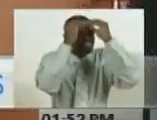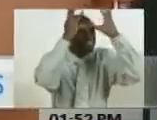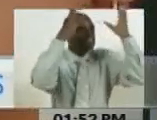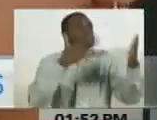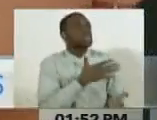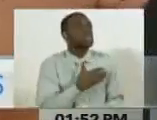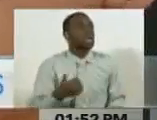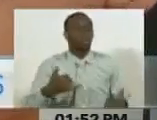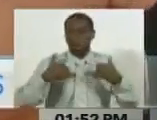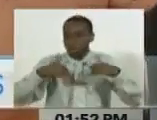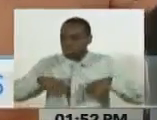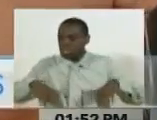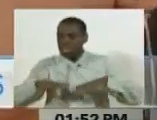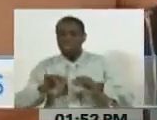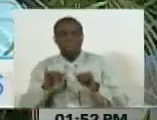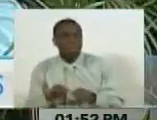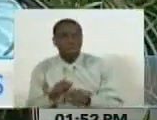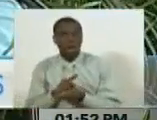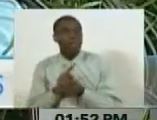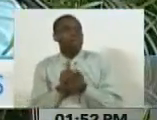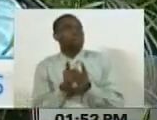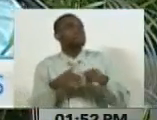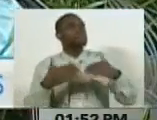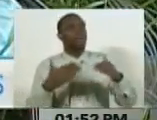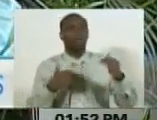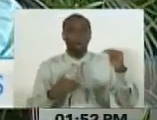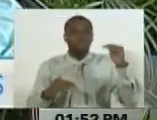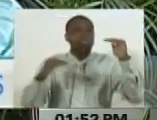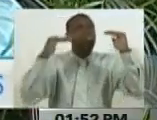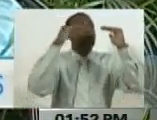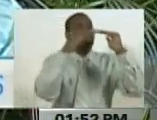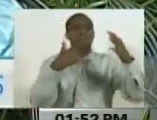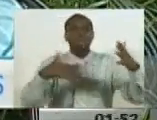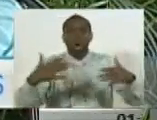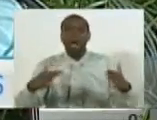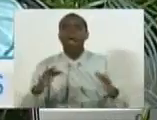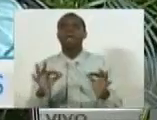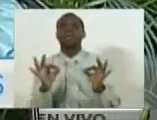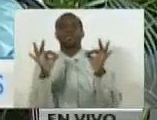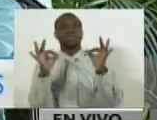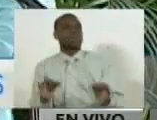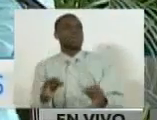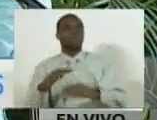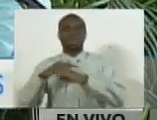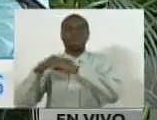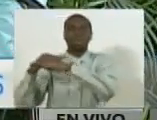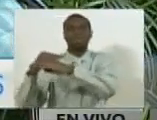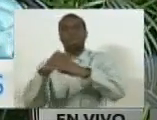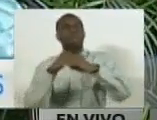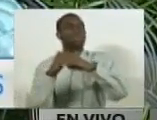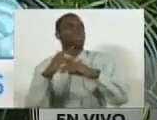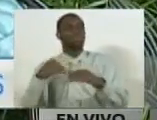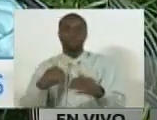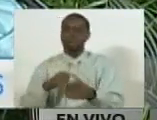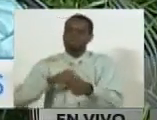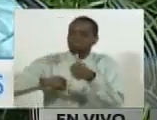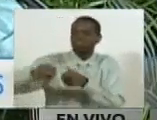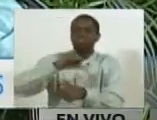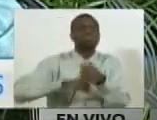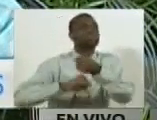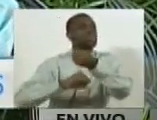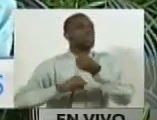su realidad, con las ideas de justicia, de igualdad, de solidaridad, con la idea de patria,